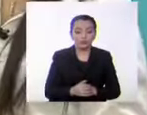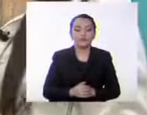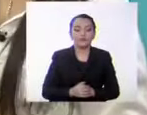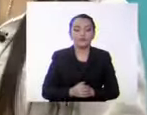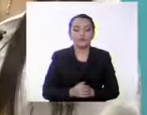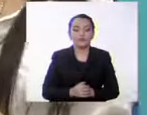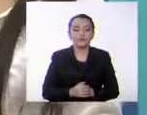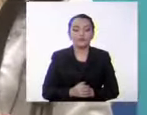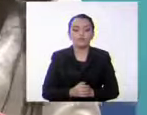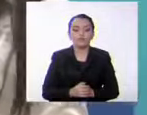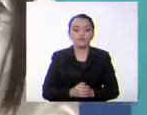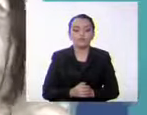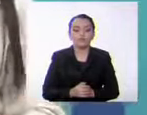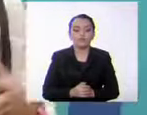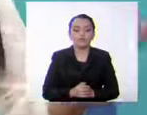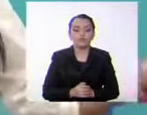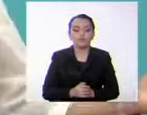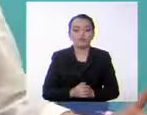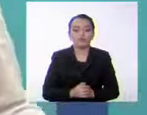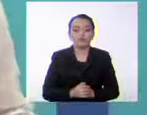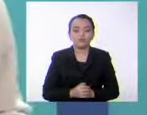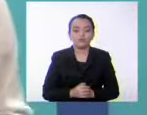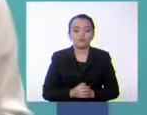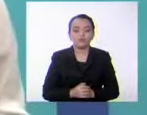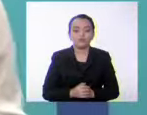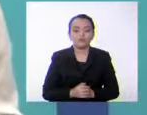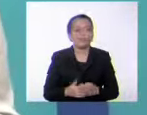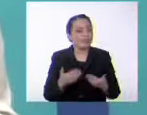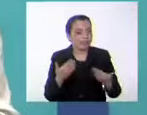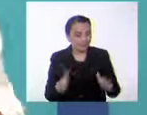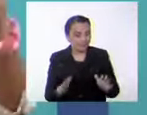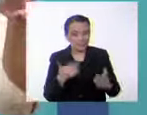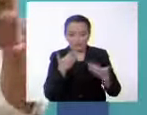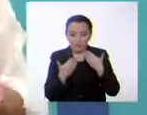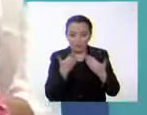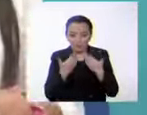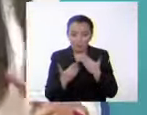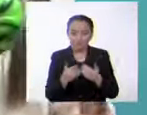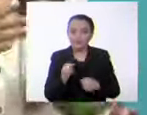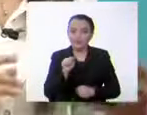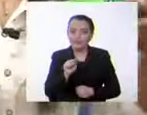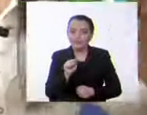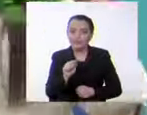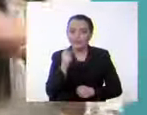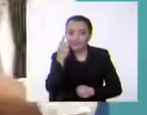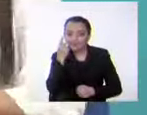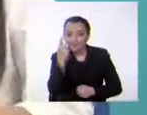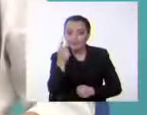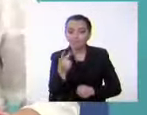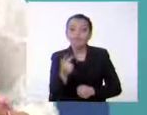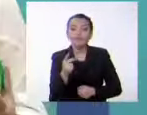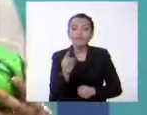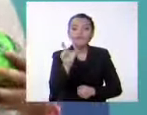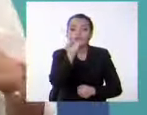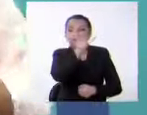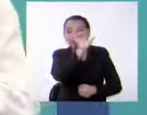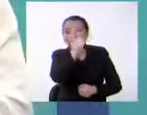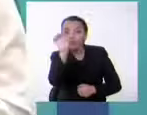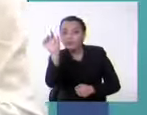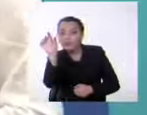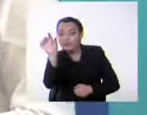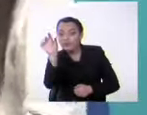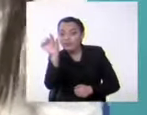entonces te voy a dar, ya que ya aplicaste el juego con los niños y niñas en casa, vamos a ver, la primera palabra que vamos a colocar